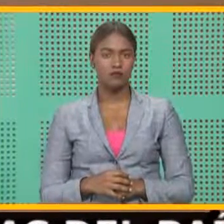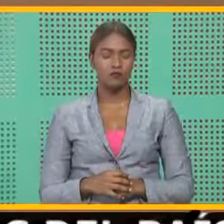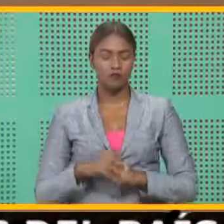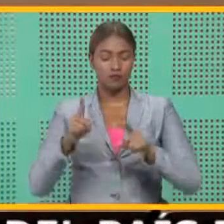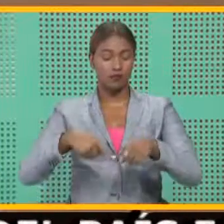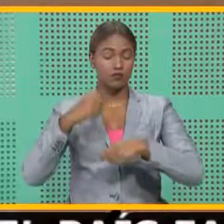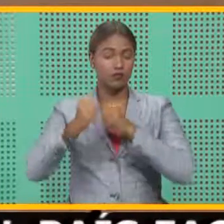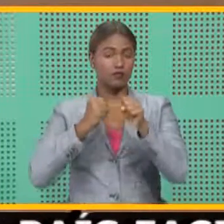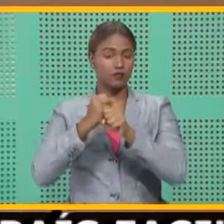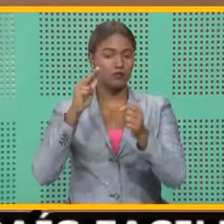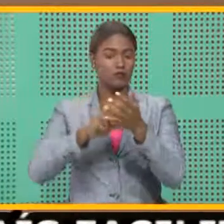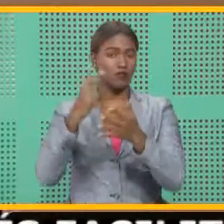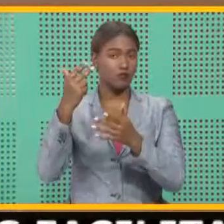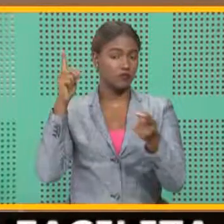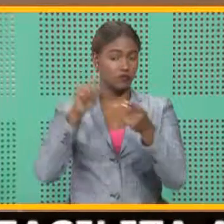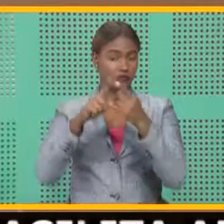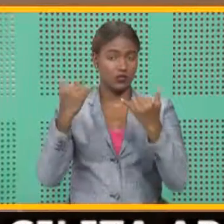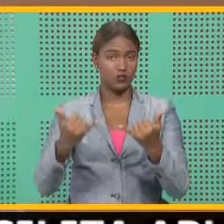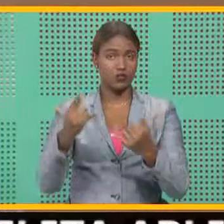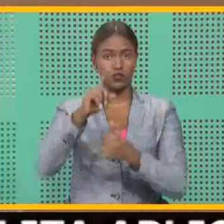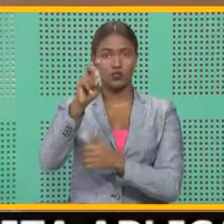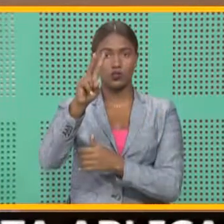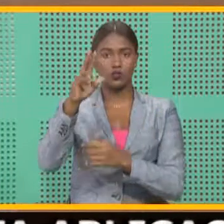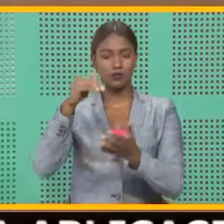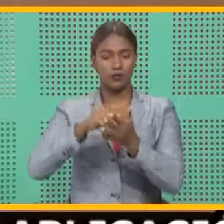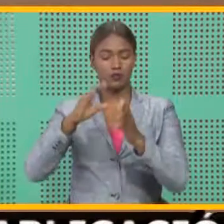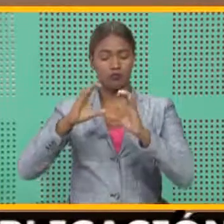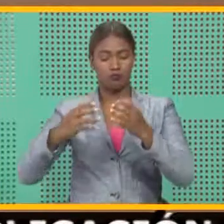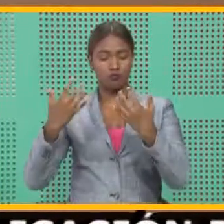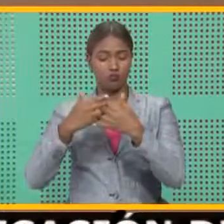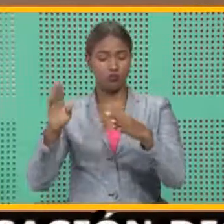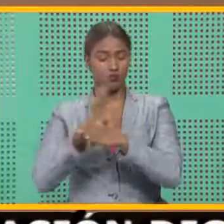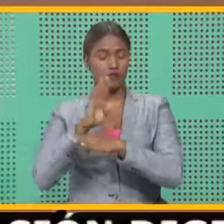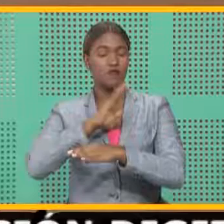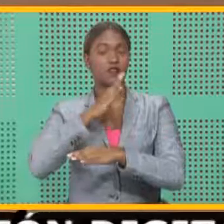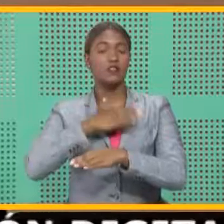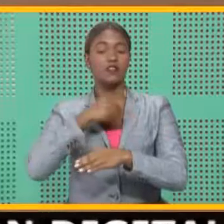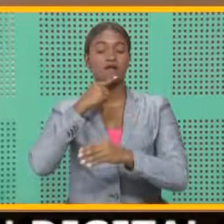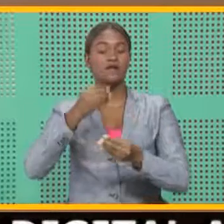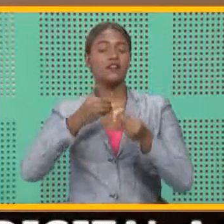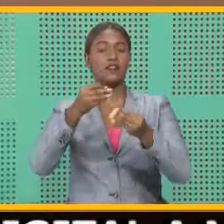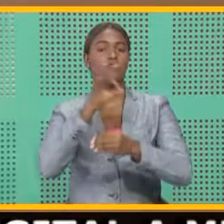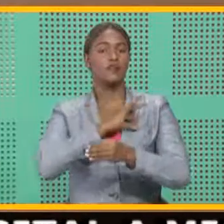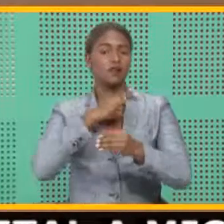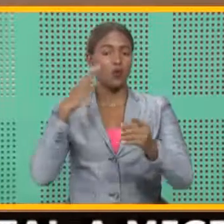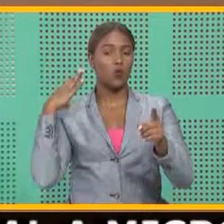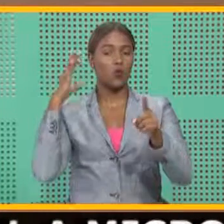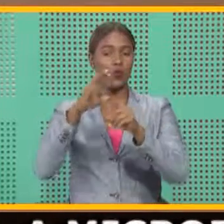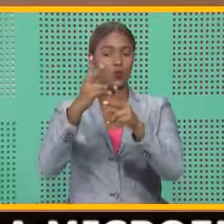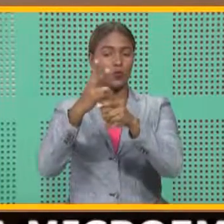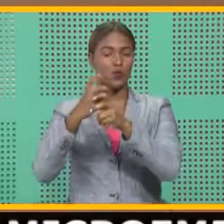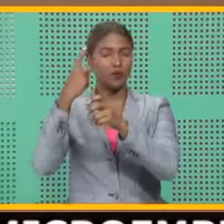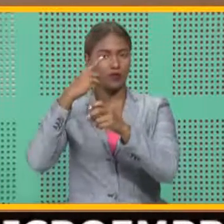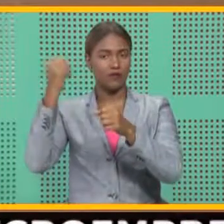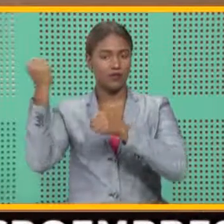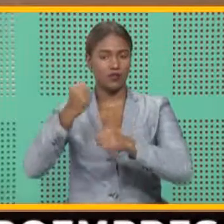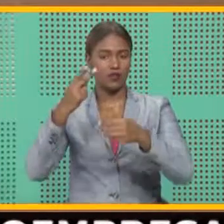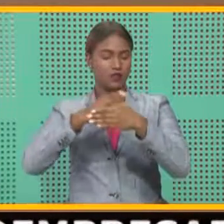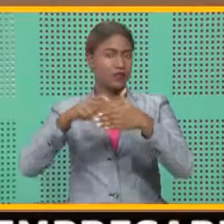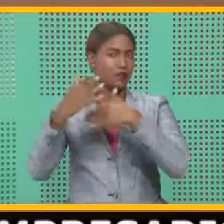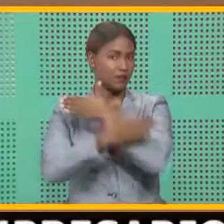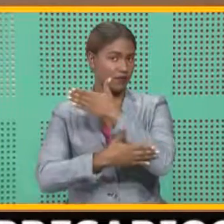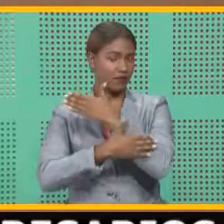Desde el año 2013 a la fecha, 112.000 microempresarios se han beneficiado de los financiamientos otorgados por la Fundación Reservas del país.